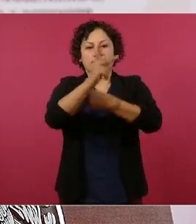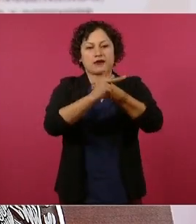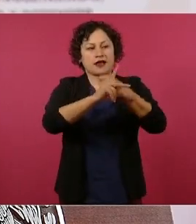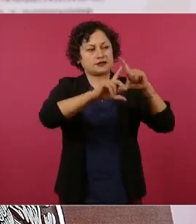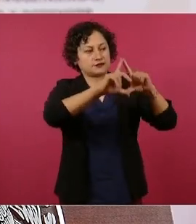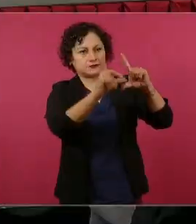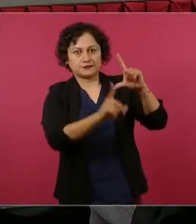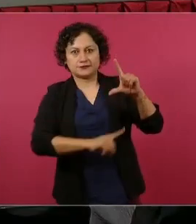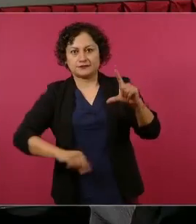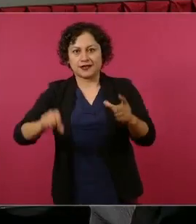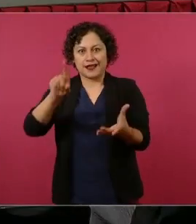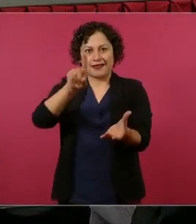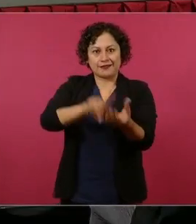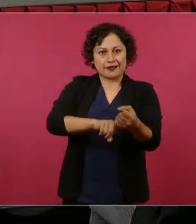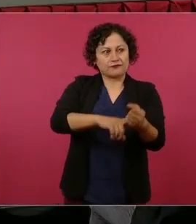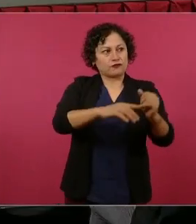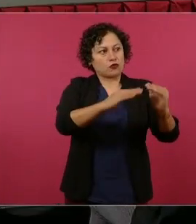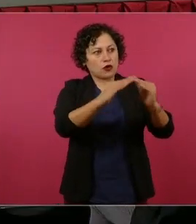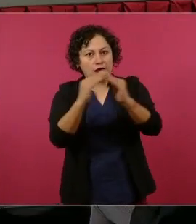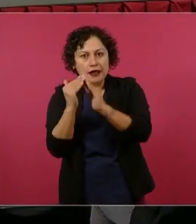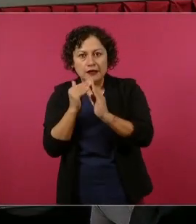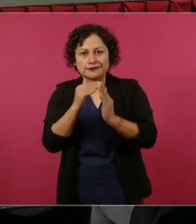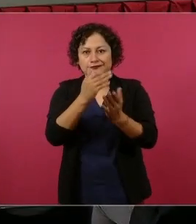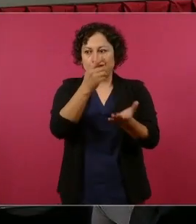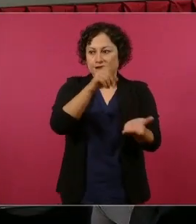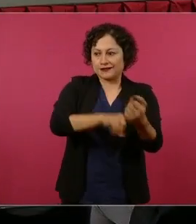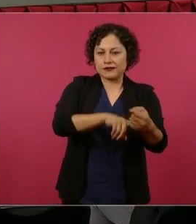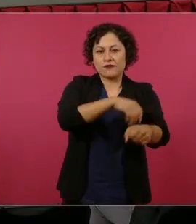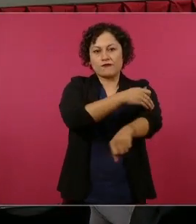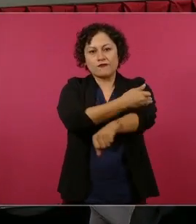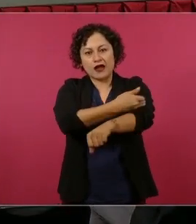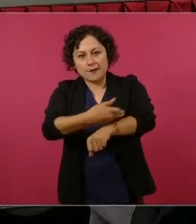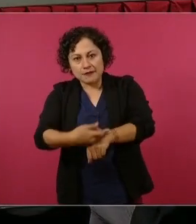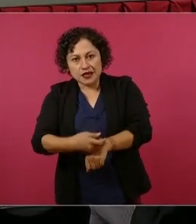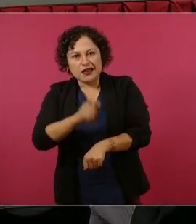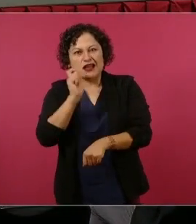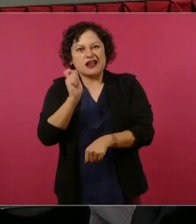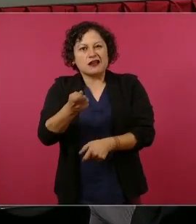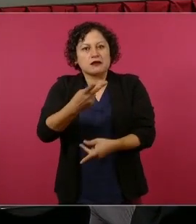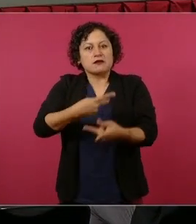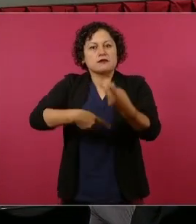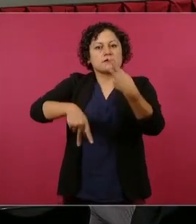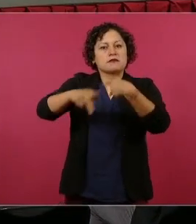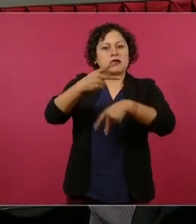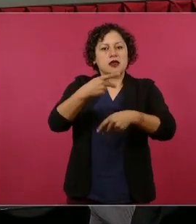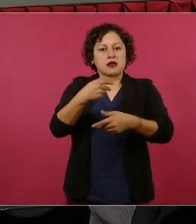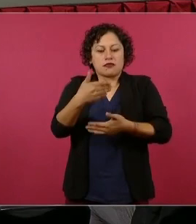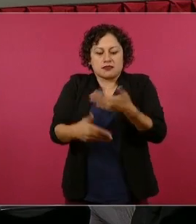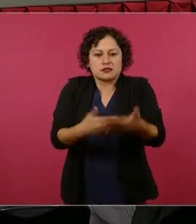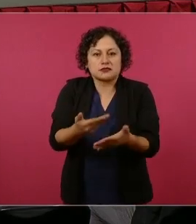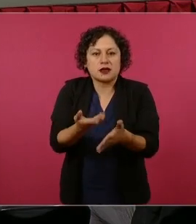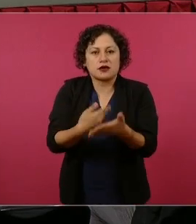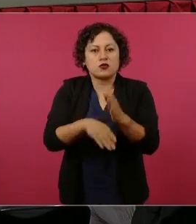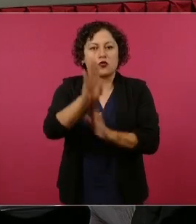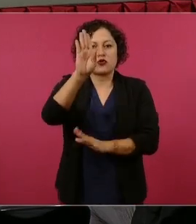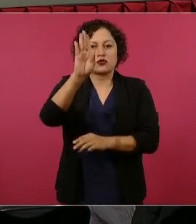electricidad es el desarrollo económico. La electricidad es la seguridad nacional. La